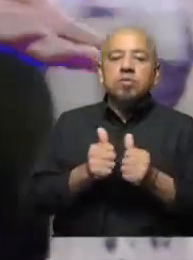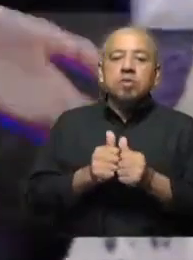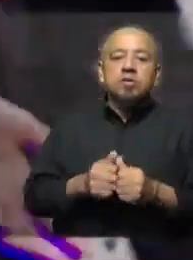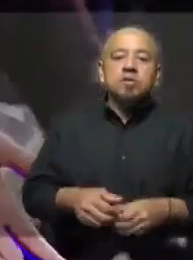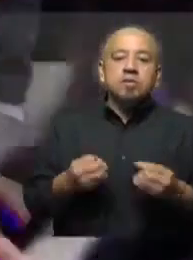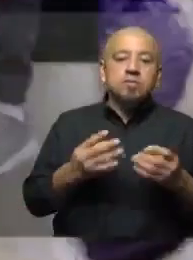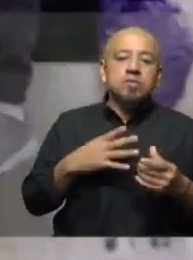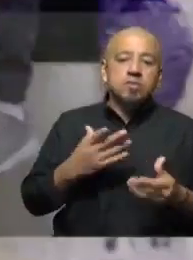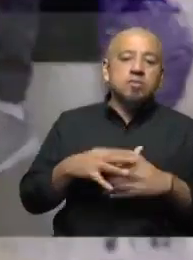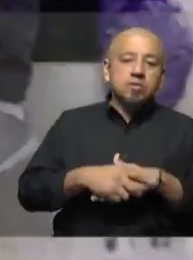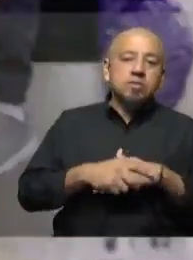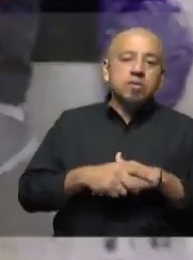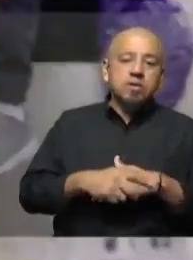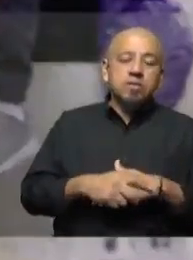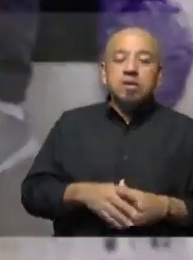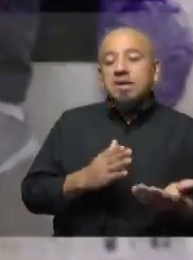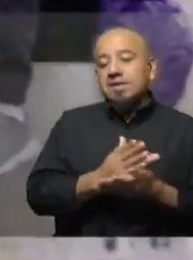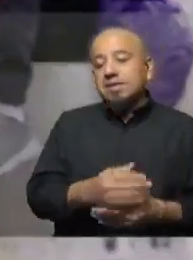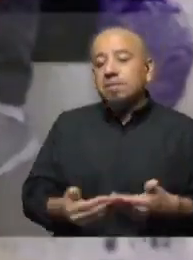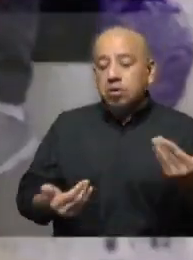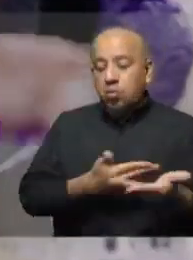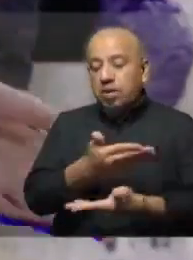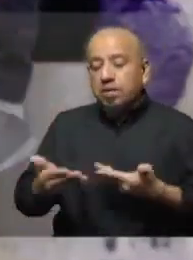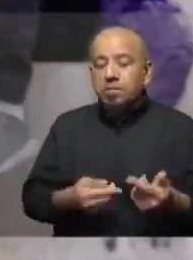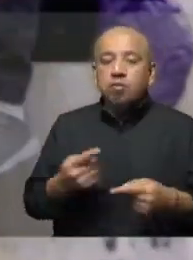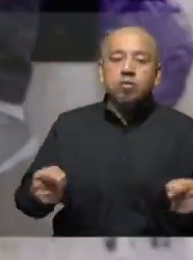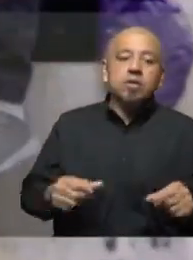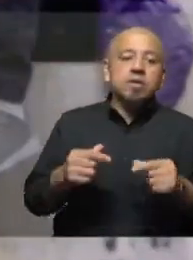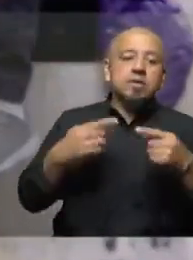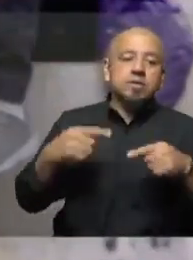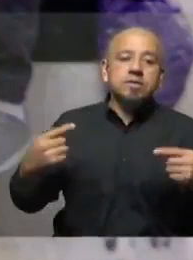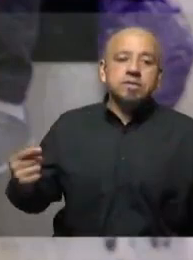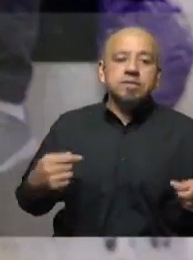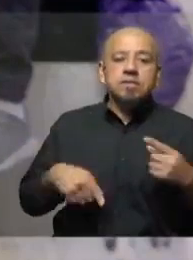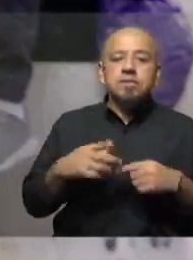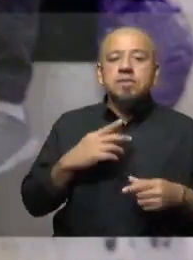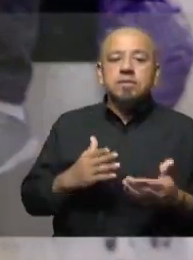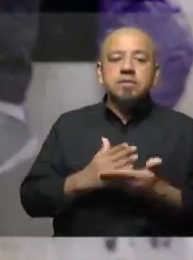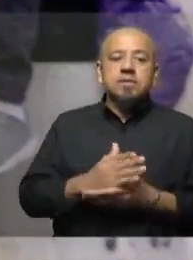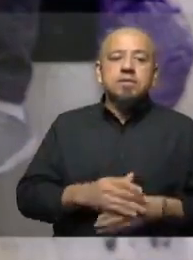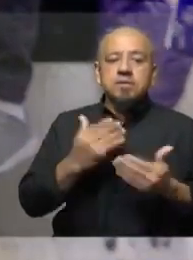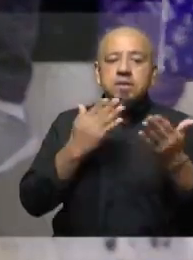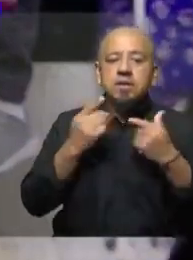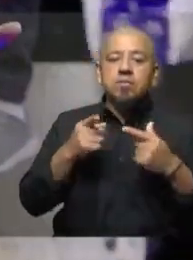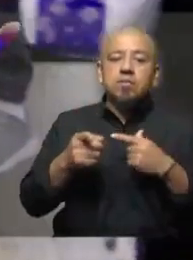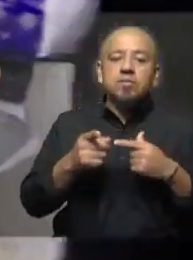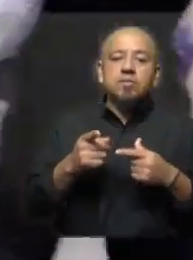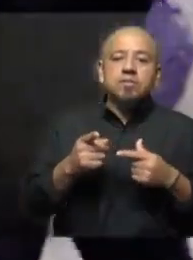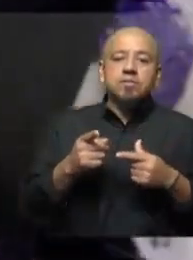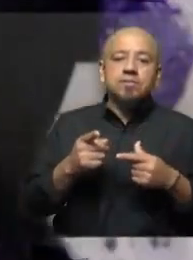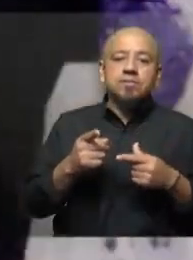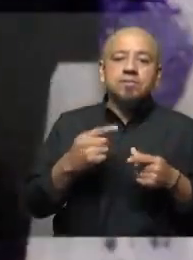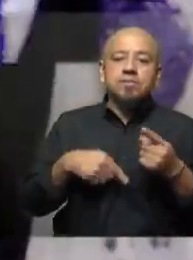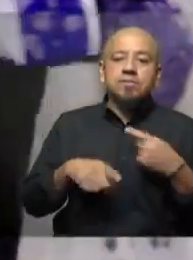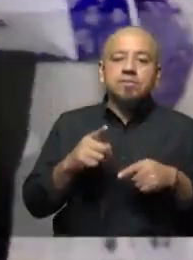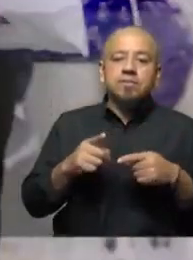también muy amigas y como que todo el tiempo nos compartimos lo que hacemos artísticamente y en la vida, medio que hablamos todo el día. Sí. Y en el show, como